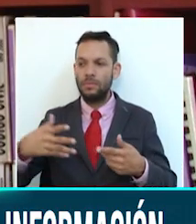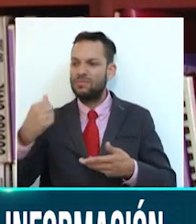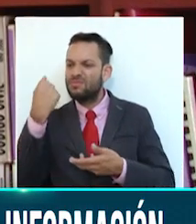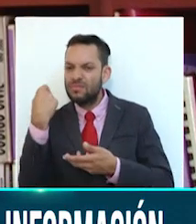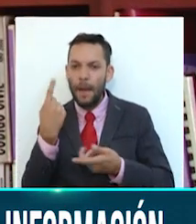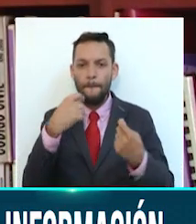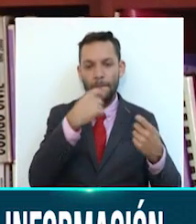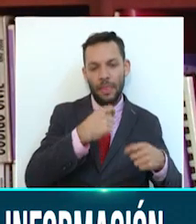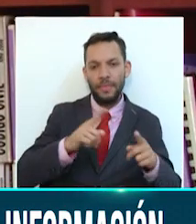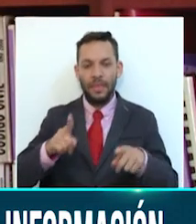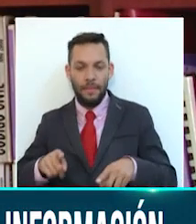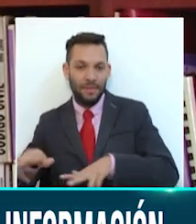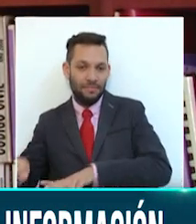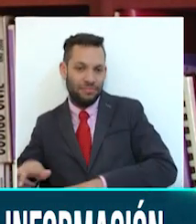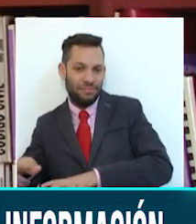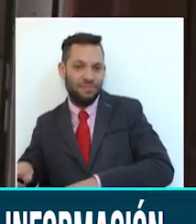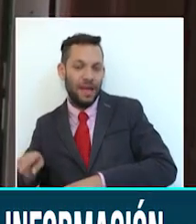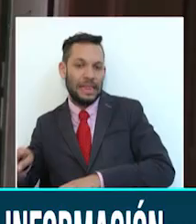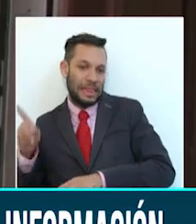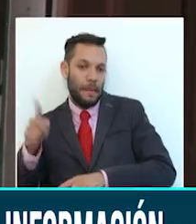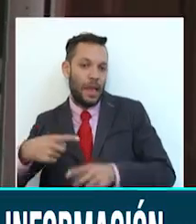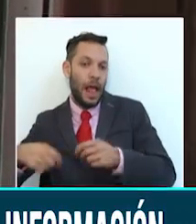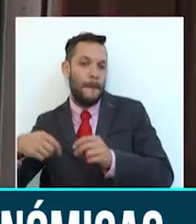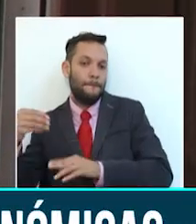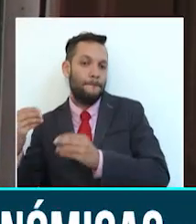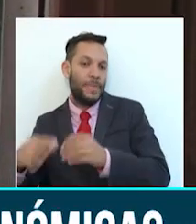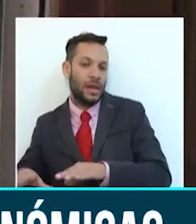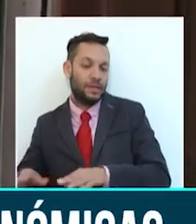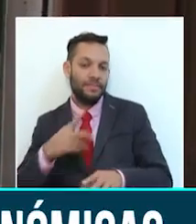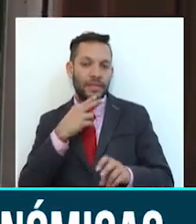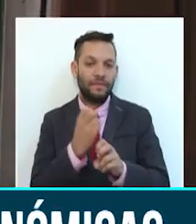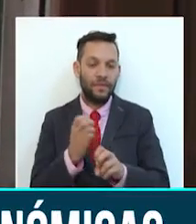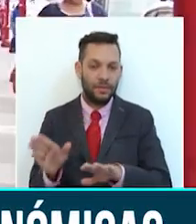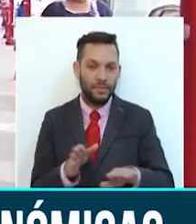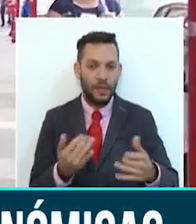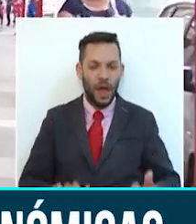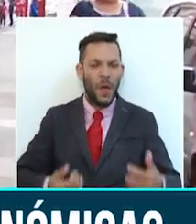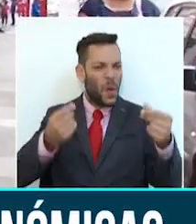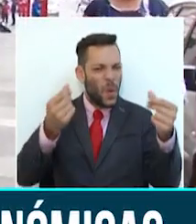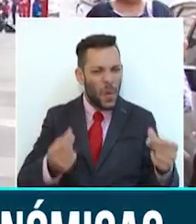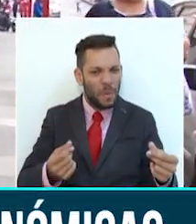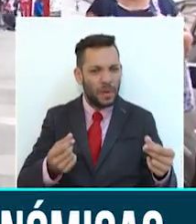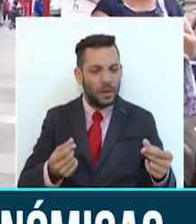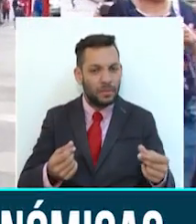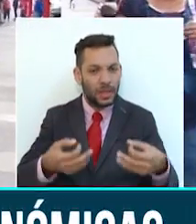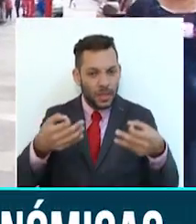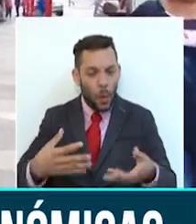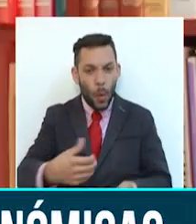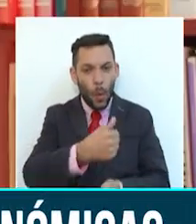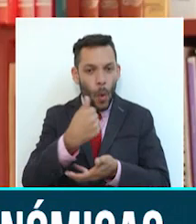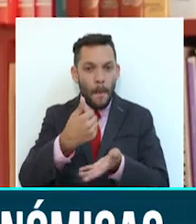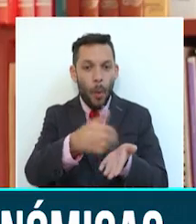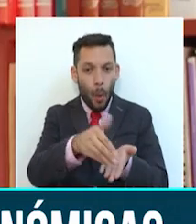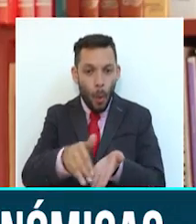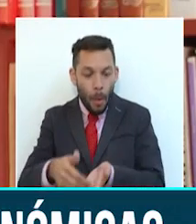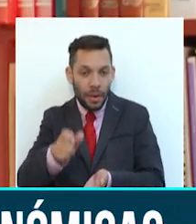afectan los productores, que también son consumidores. Pero ¿cuál es la importancia que tiene para la economía el consumo de la población?